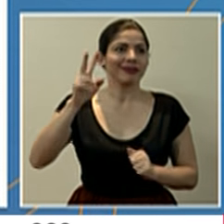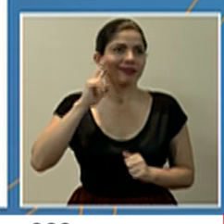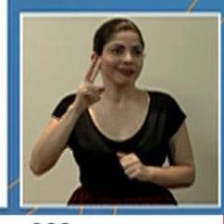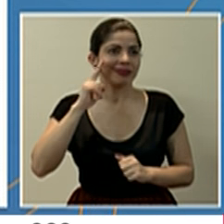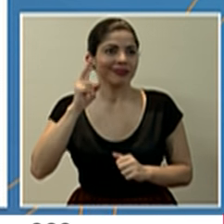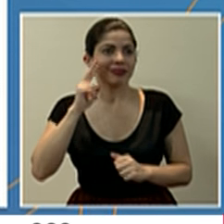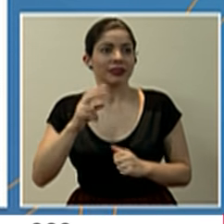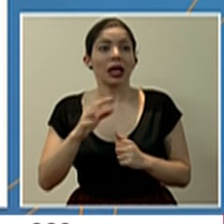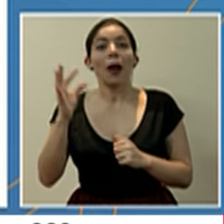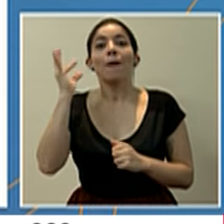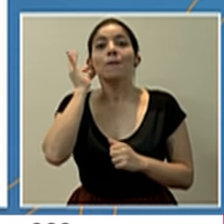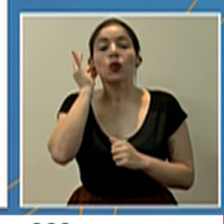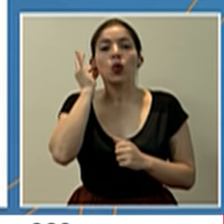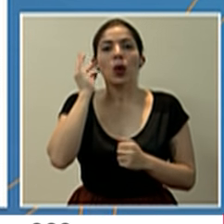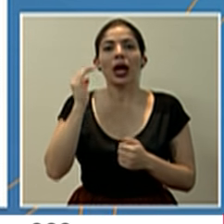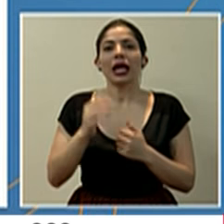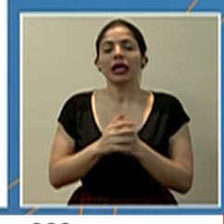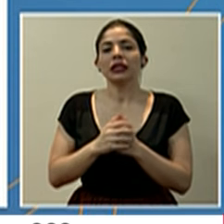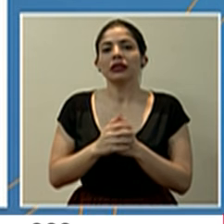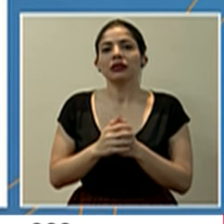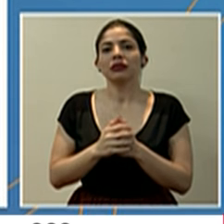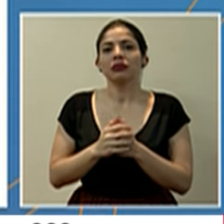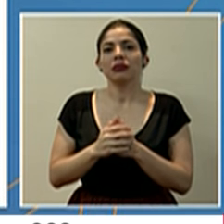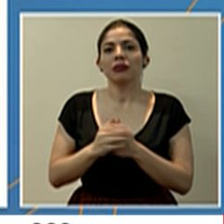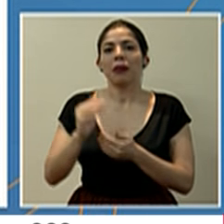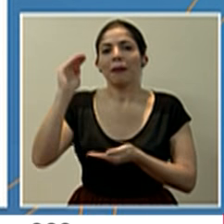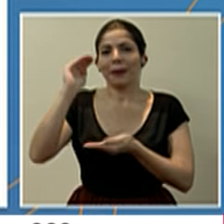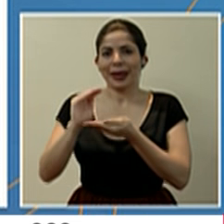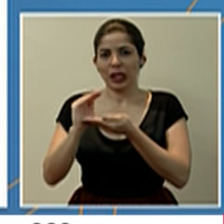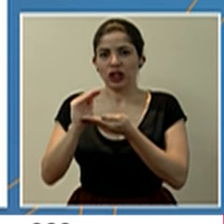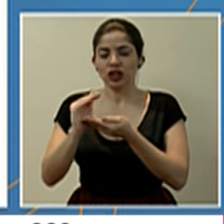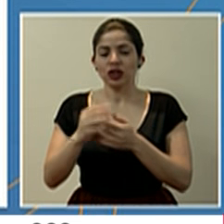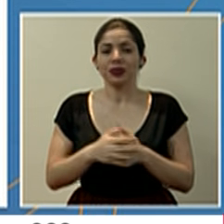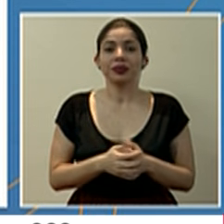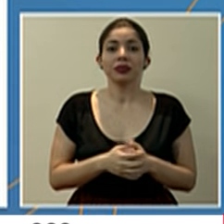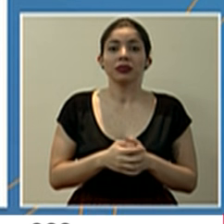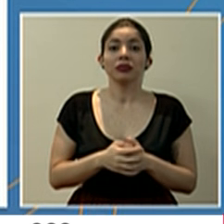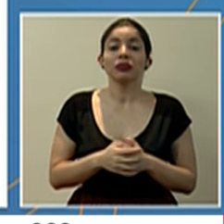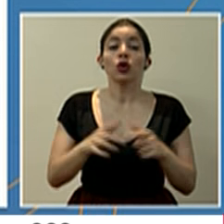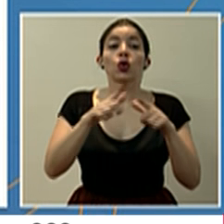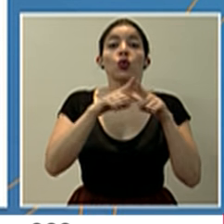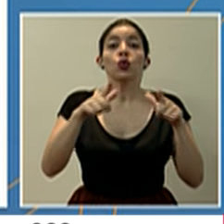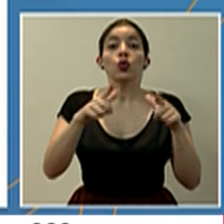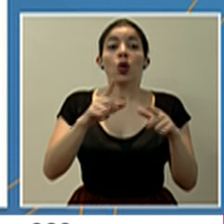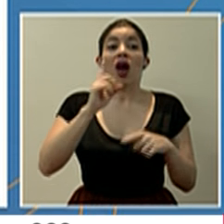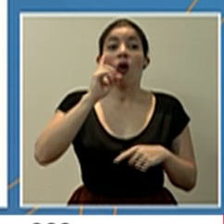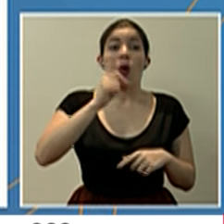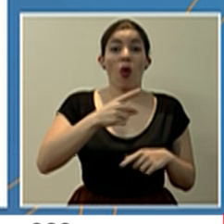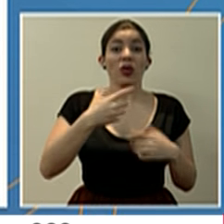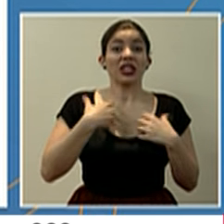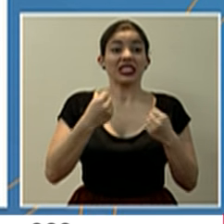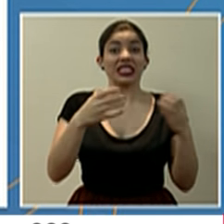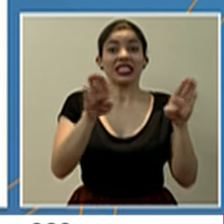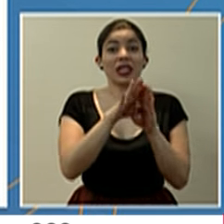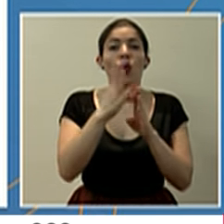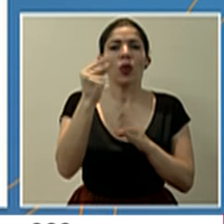este tema, y mujeres una cantidad pues más pequeña. Y establecimientos cerrados por órdenes sanitarias,